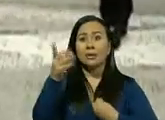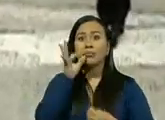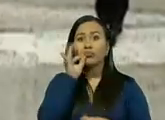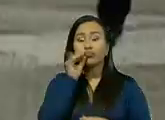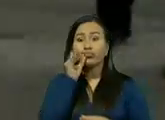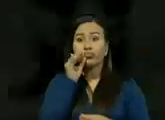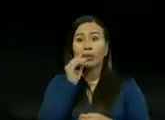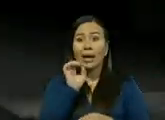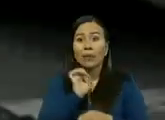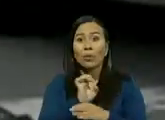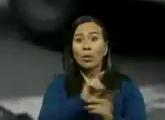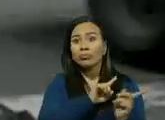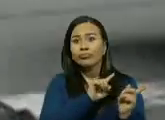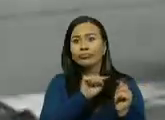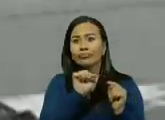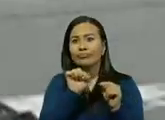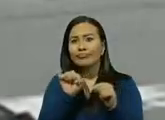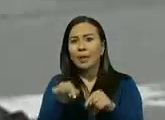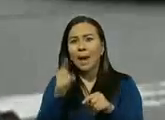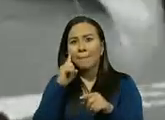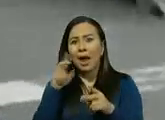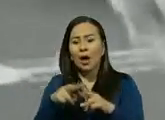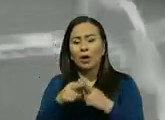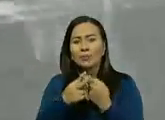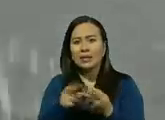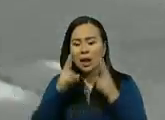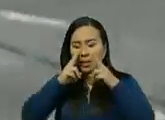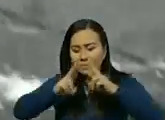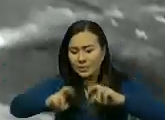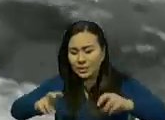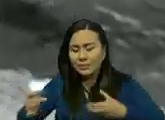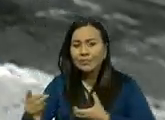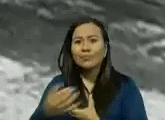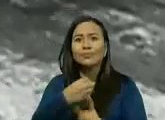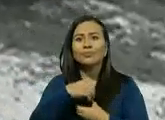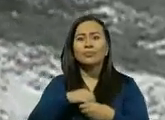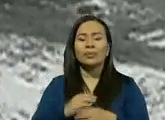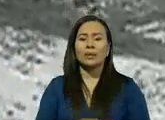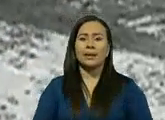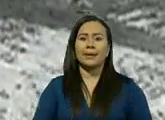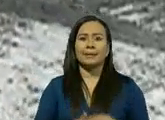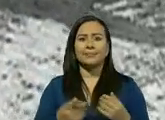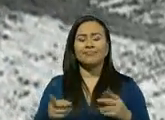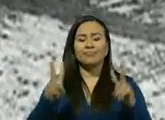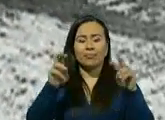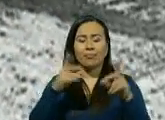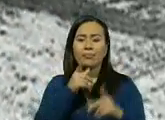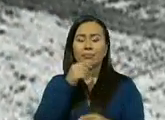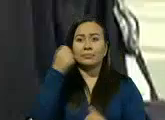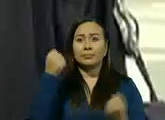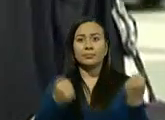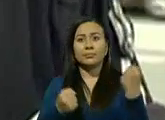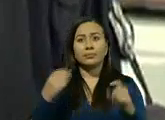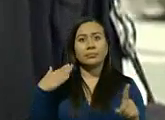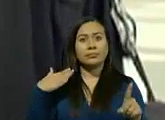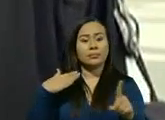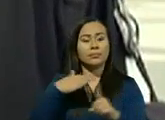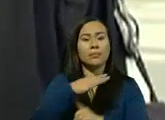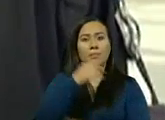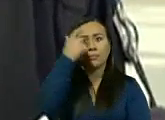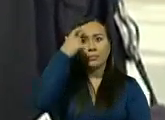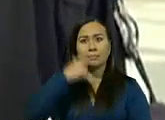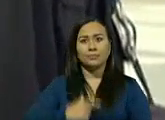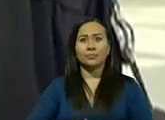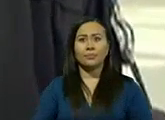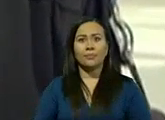de Tránsito del Ecuador se hicieron presentes para comenzar con las investigaciones. Se puede establecer que se trata de un atropello a una